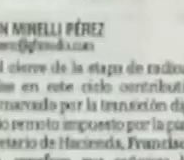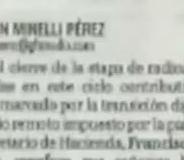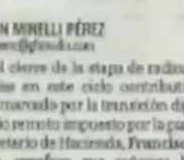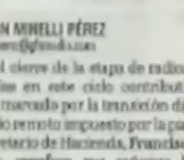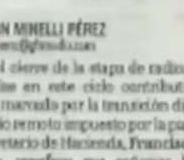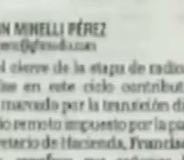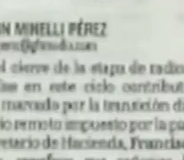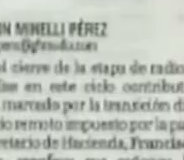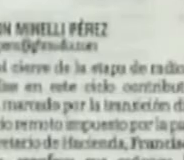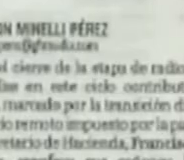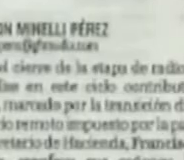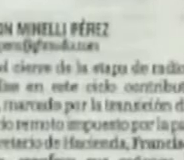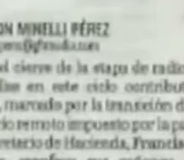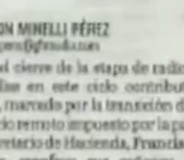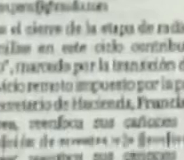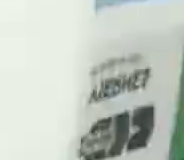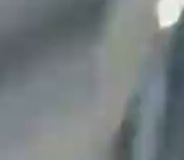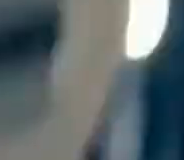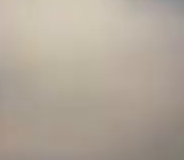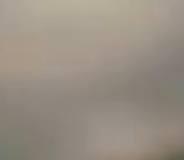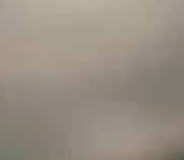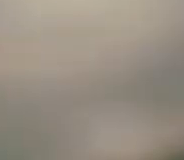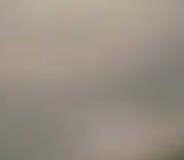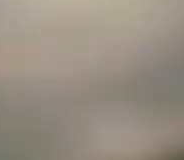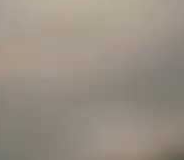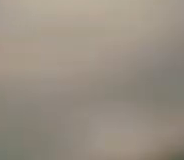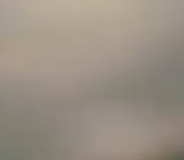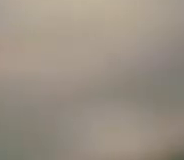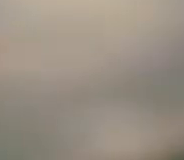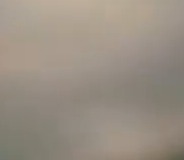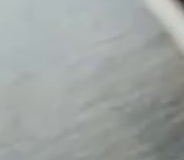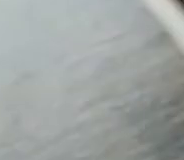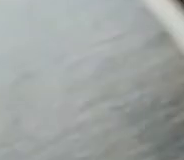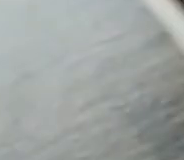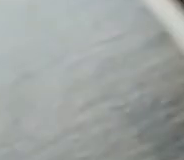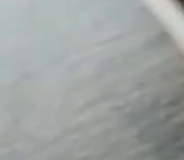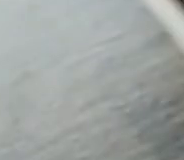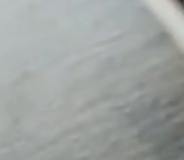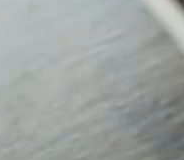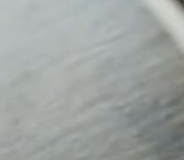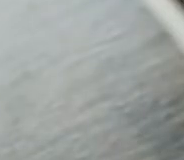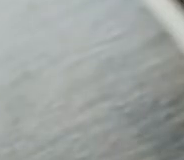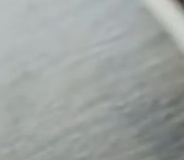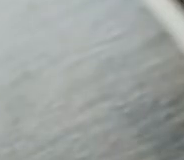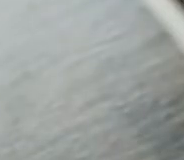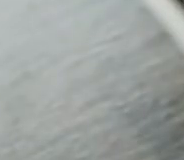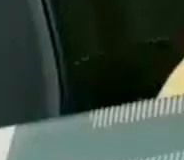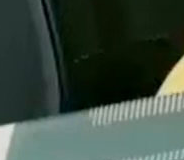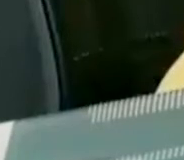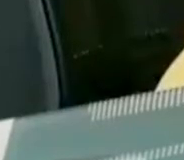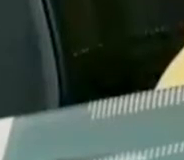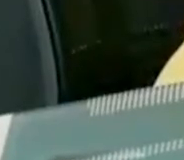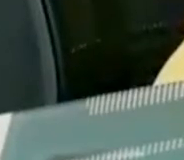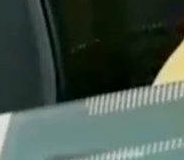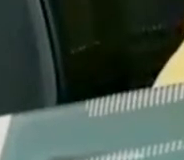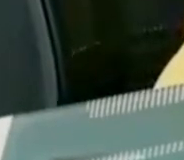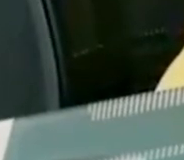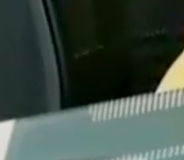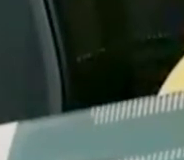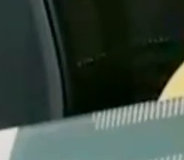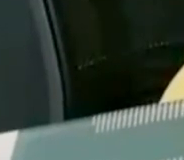la visibilidad del departamento. SURI ha permitido que los contribuyentes realicen sus